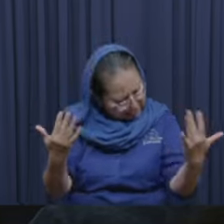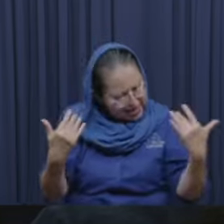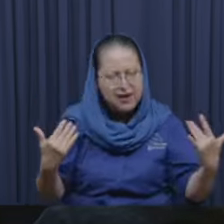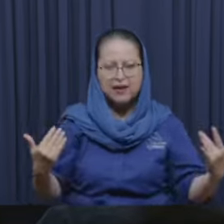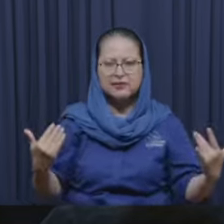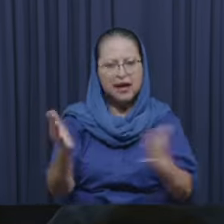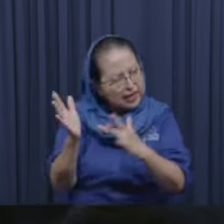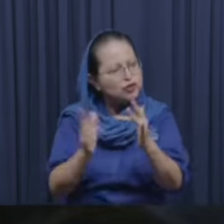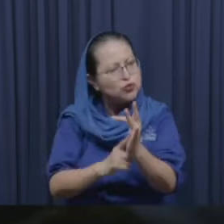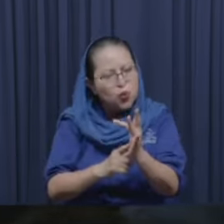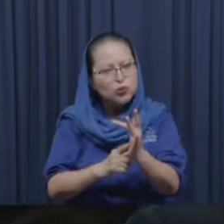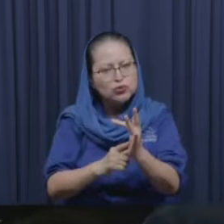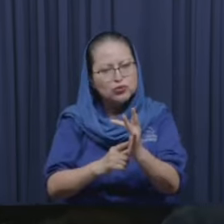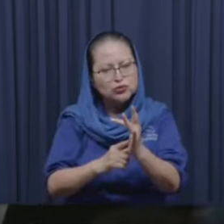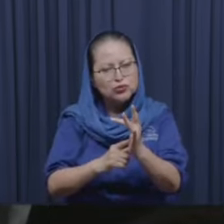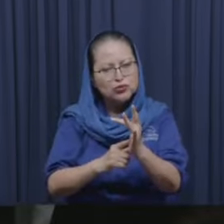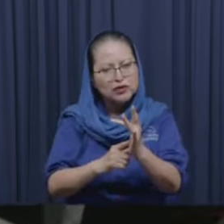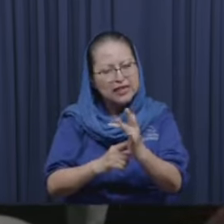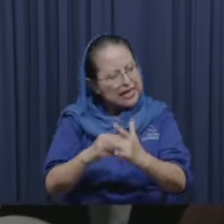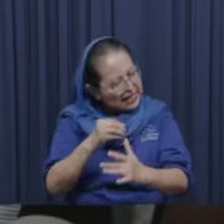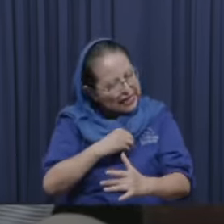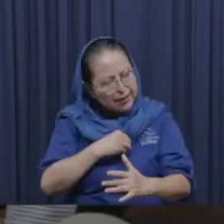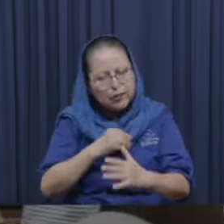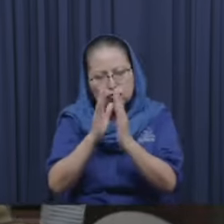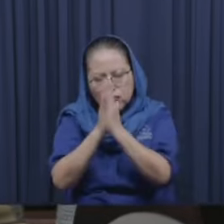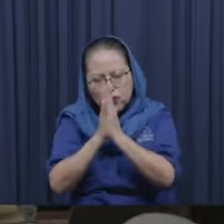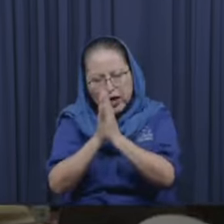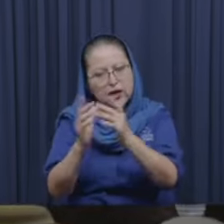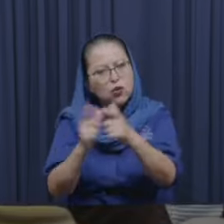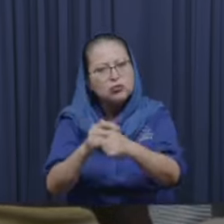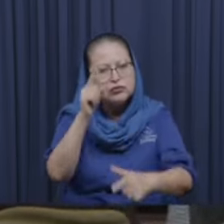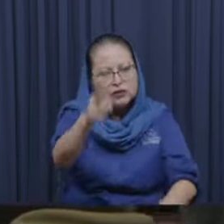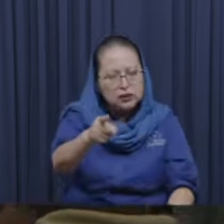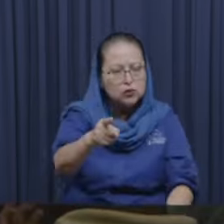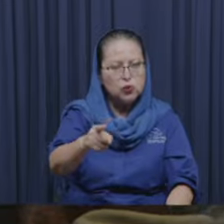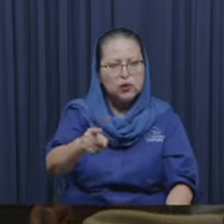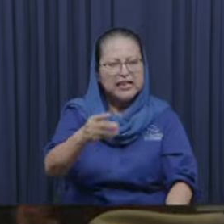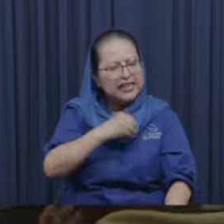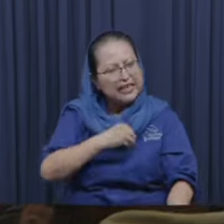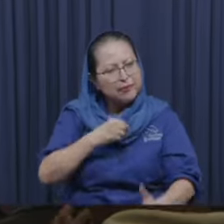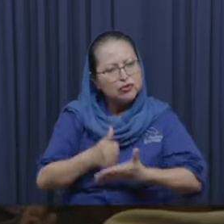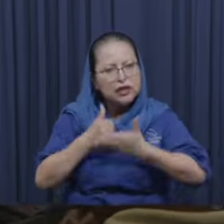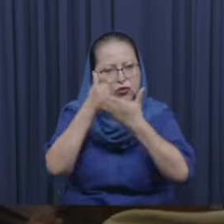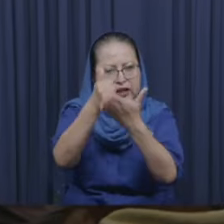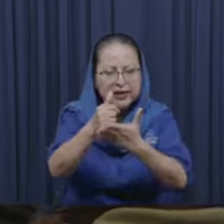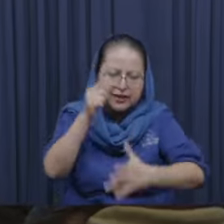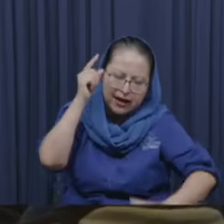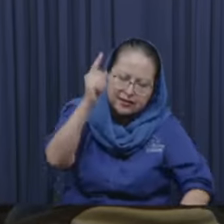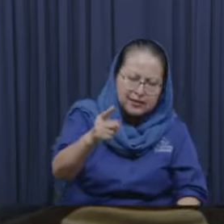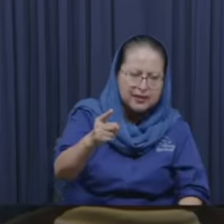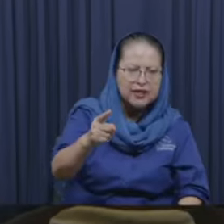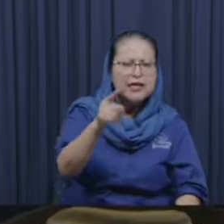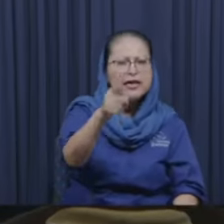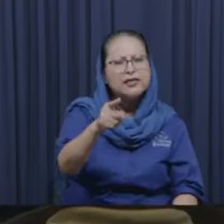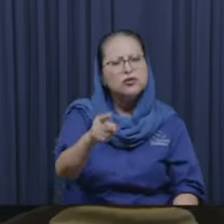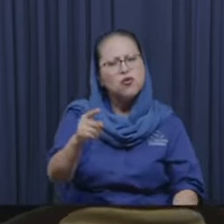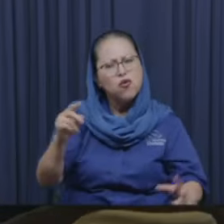Vamos a orar por ustedes David vengan vengan Y reciban al